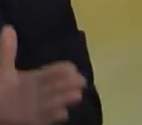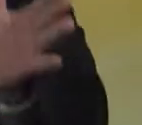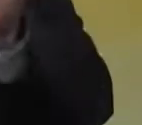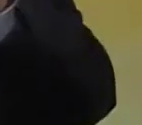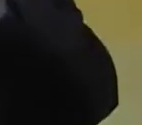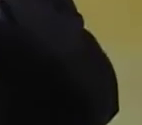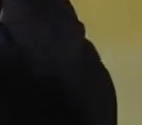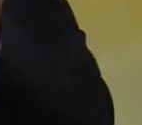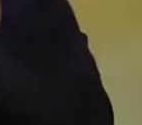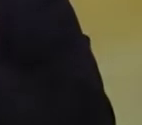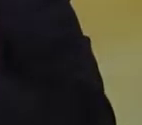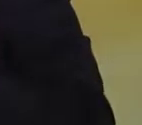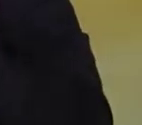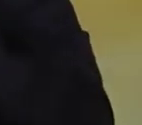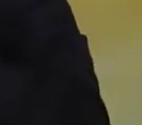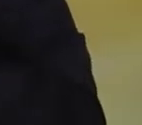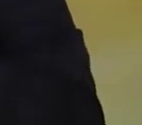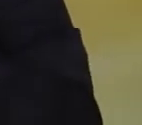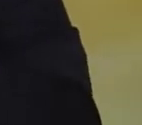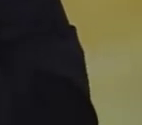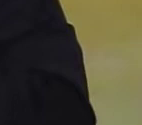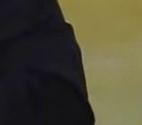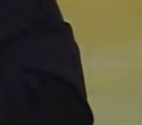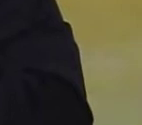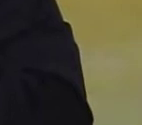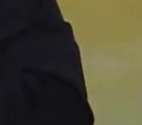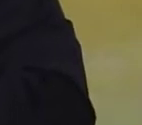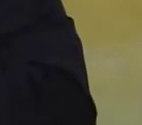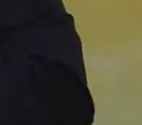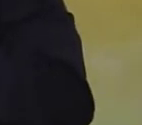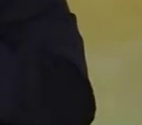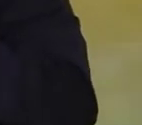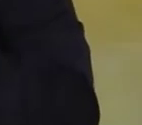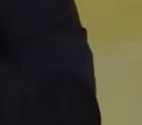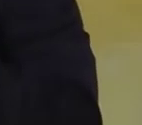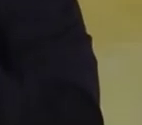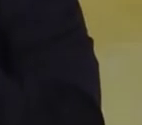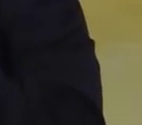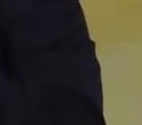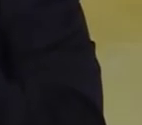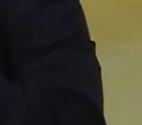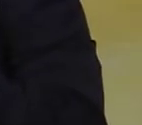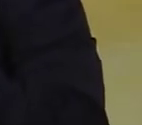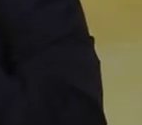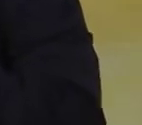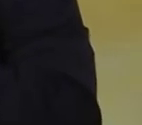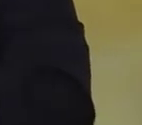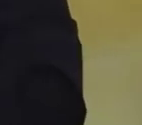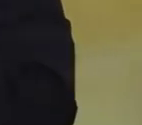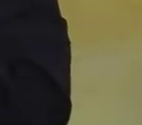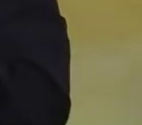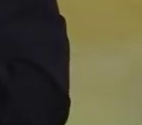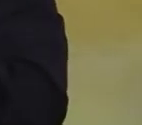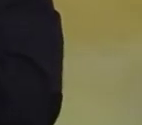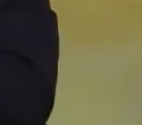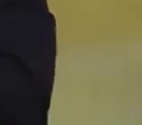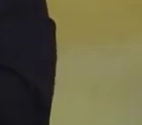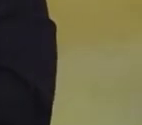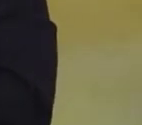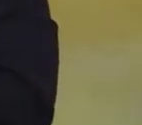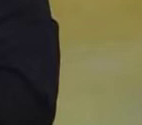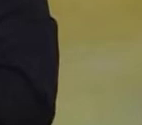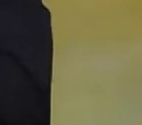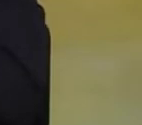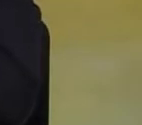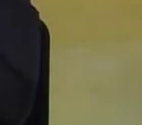y la única manera de hablar sabia y prudentemente es a través de la escritura la Biblia dice que si